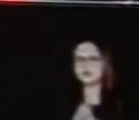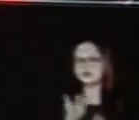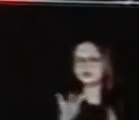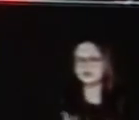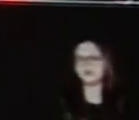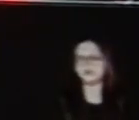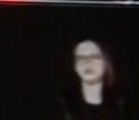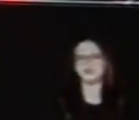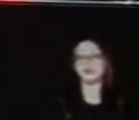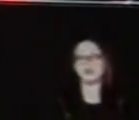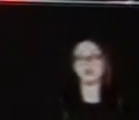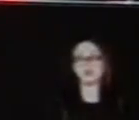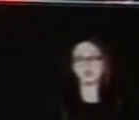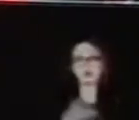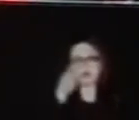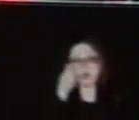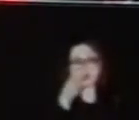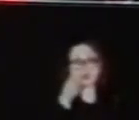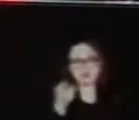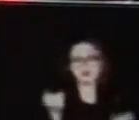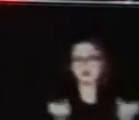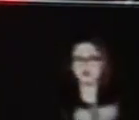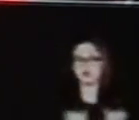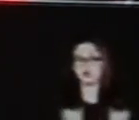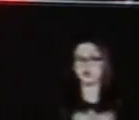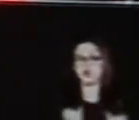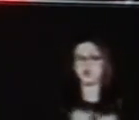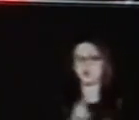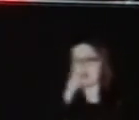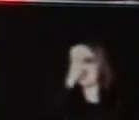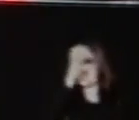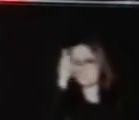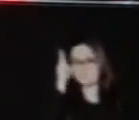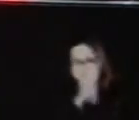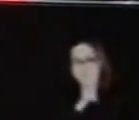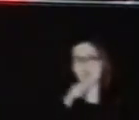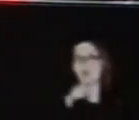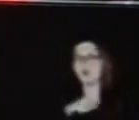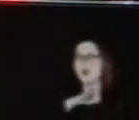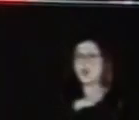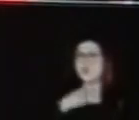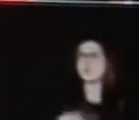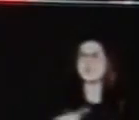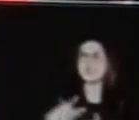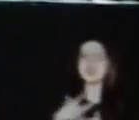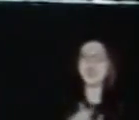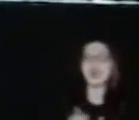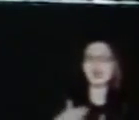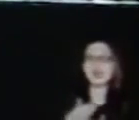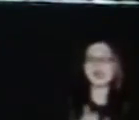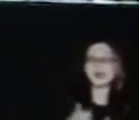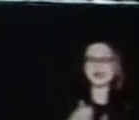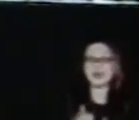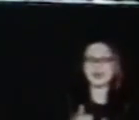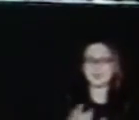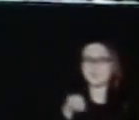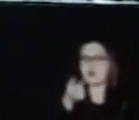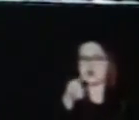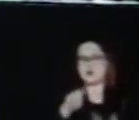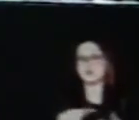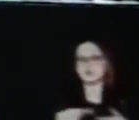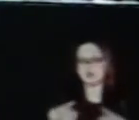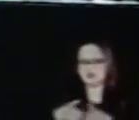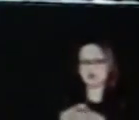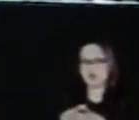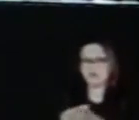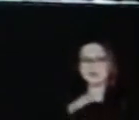tanto por ello como por la tremenda concentración del ingreso en pocas manos,